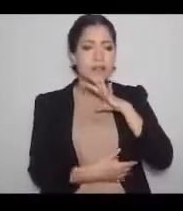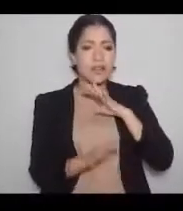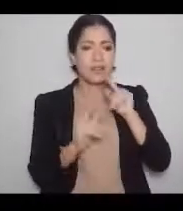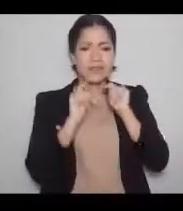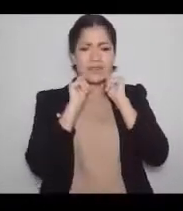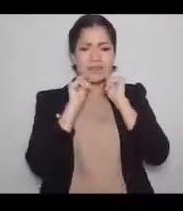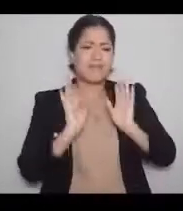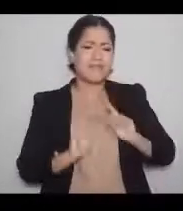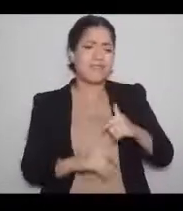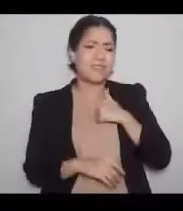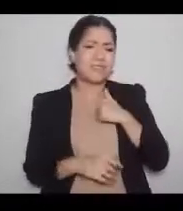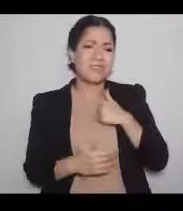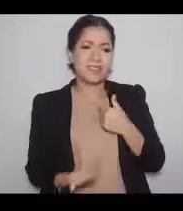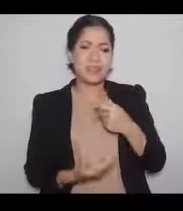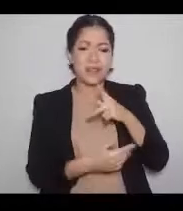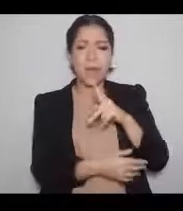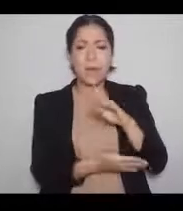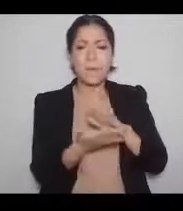niveles. Hay niveles.